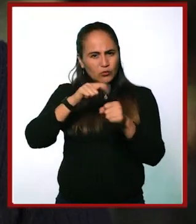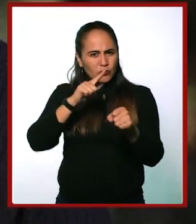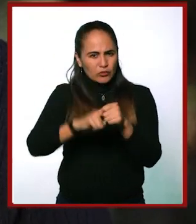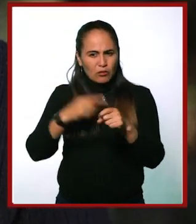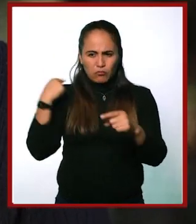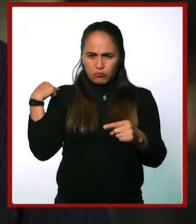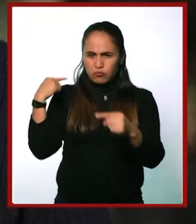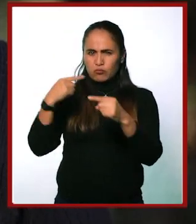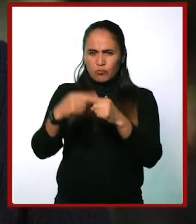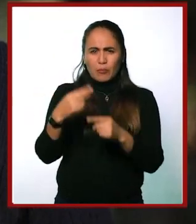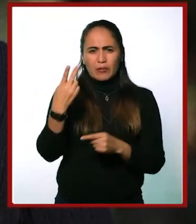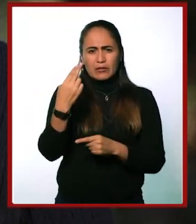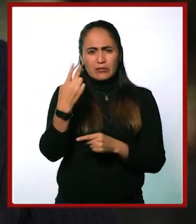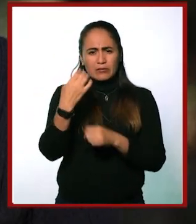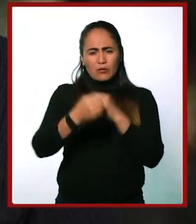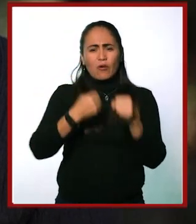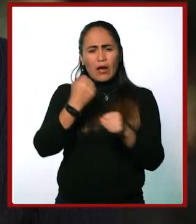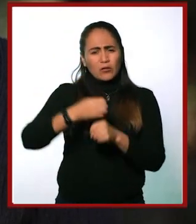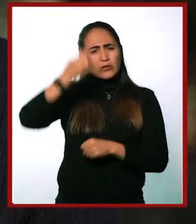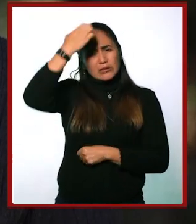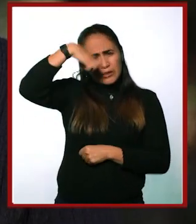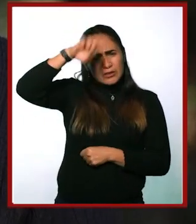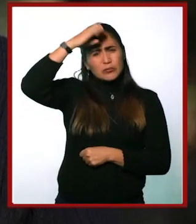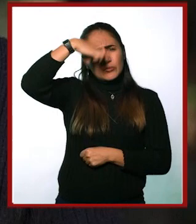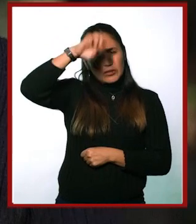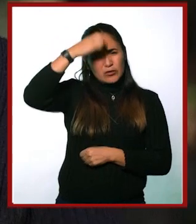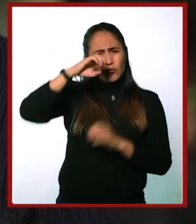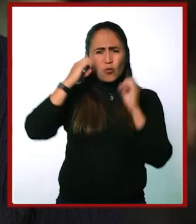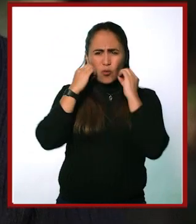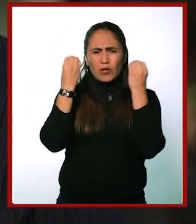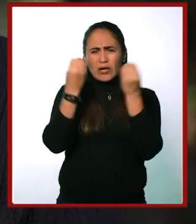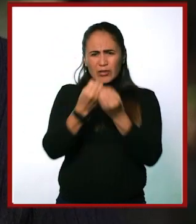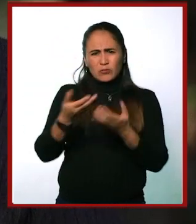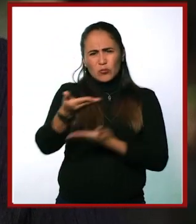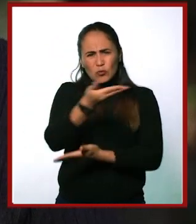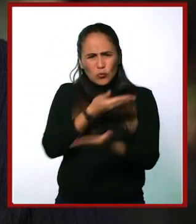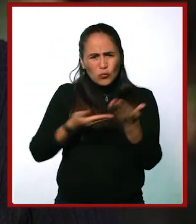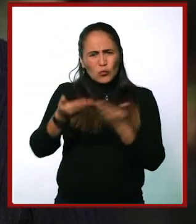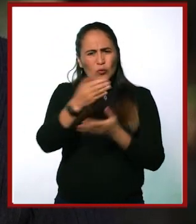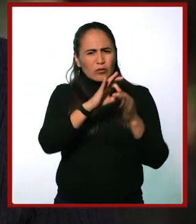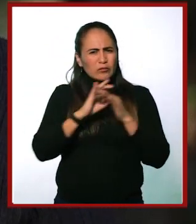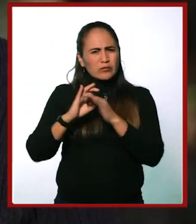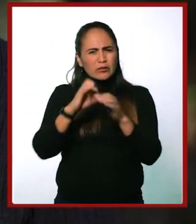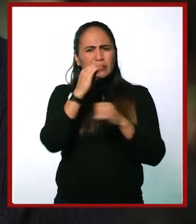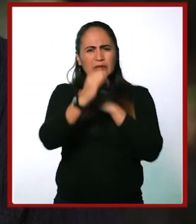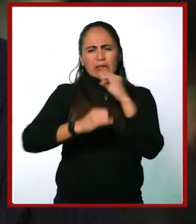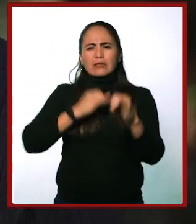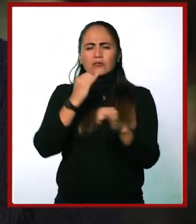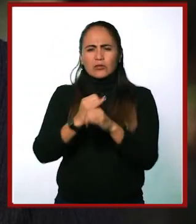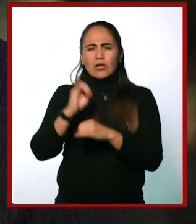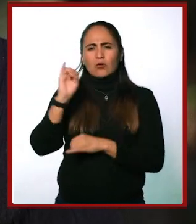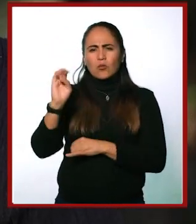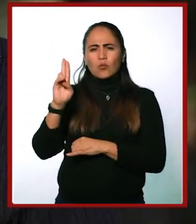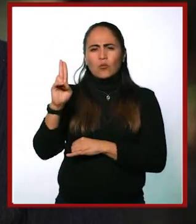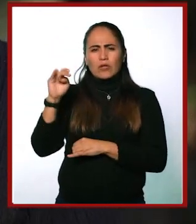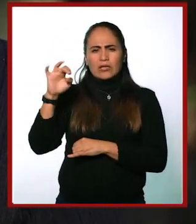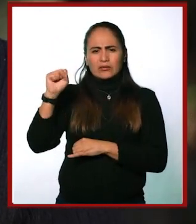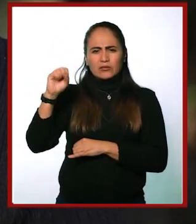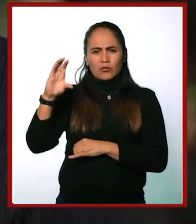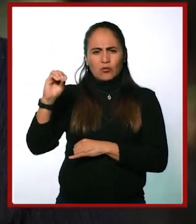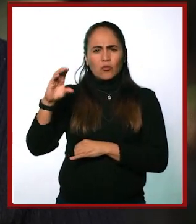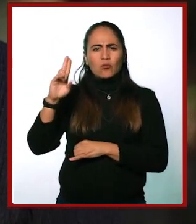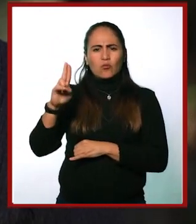de 25 años de experiencia como consultor de organismos de cooperación internacional como la UNESCO,